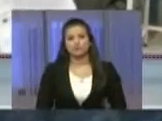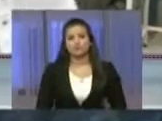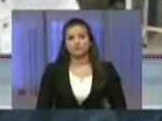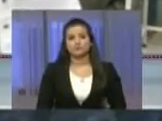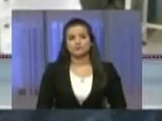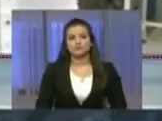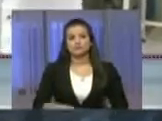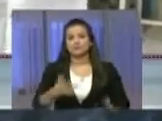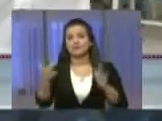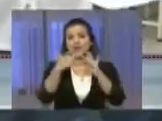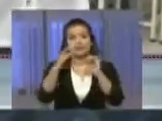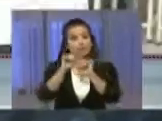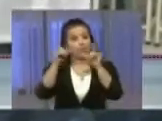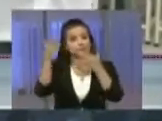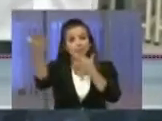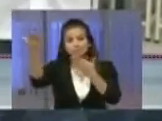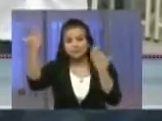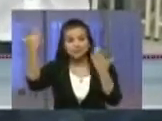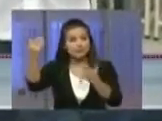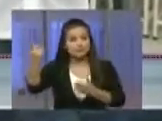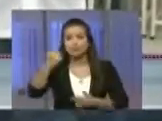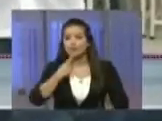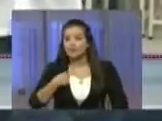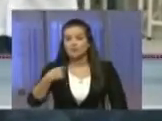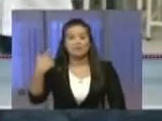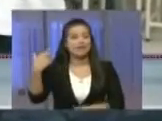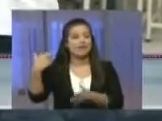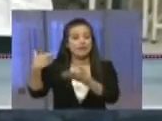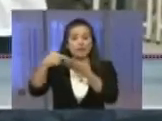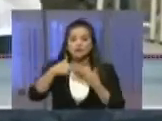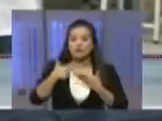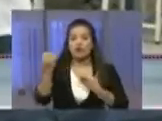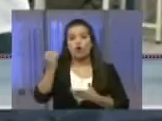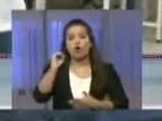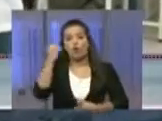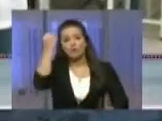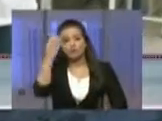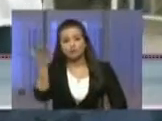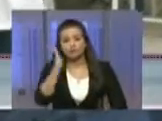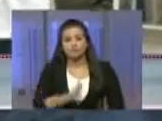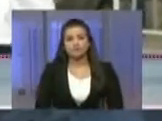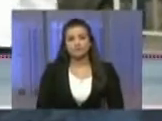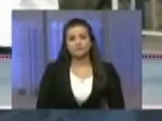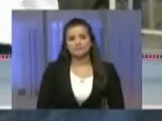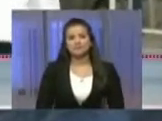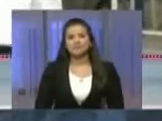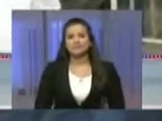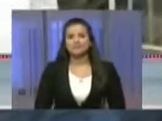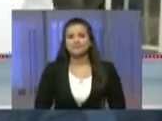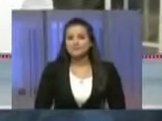cambio lo que usted quiera preguntarnos las recomendaciones que nos quiera hacer y el comentario que quiera hacer